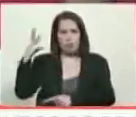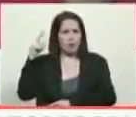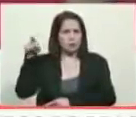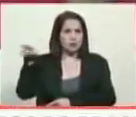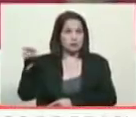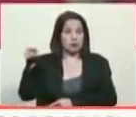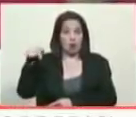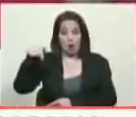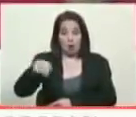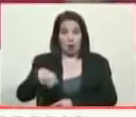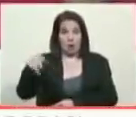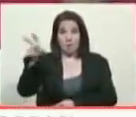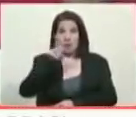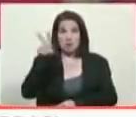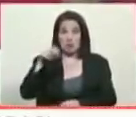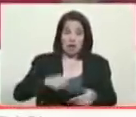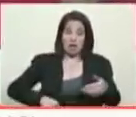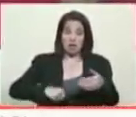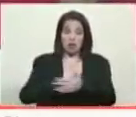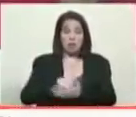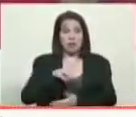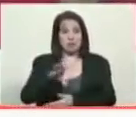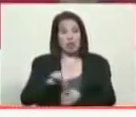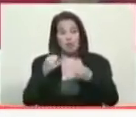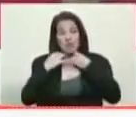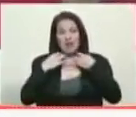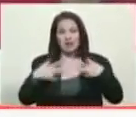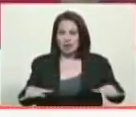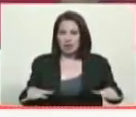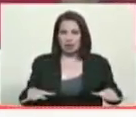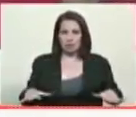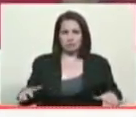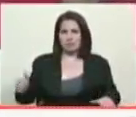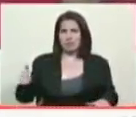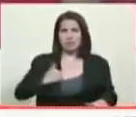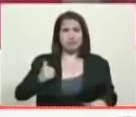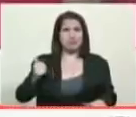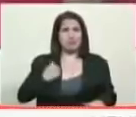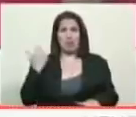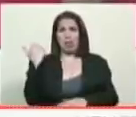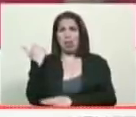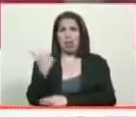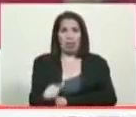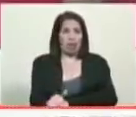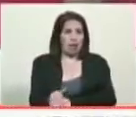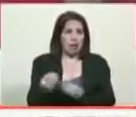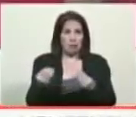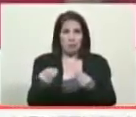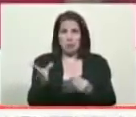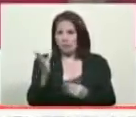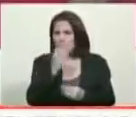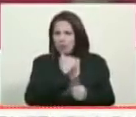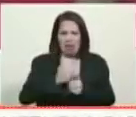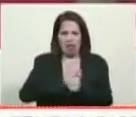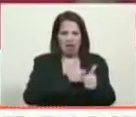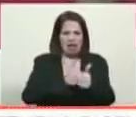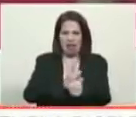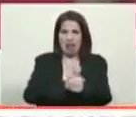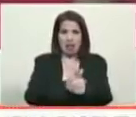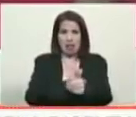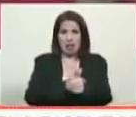en Venezuela, en este golpe de Estado, perdieron cualquier disimulo. No están detrás de